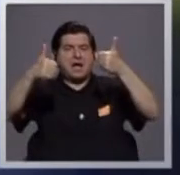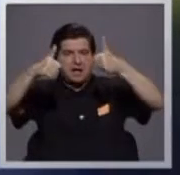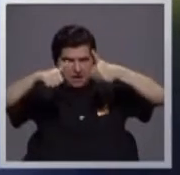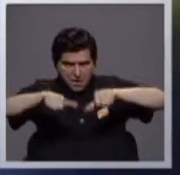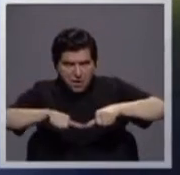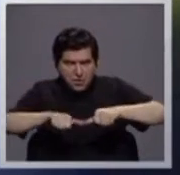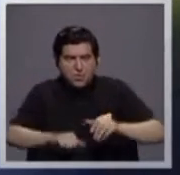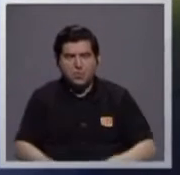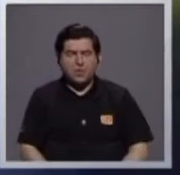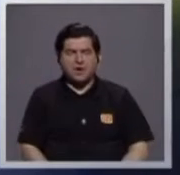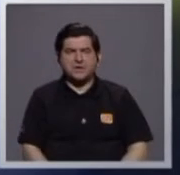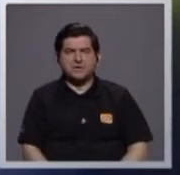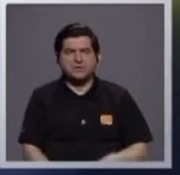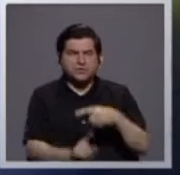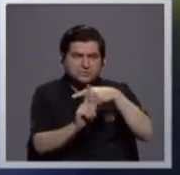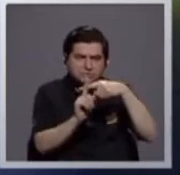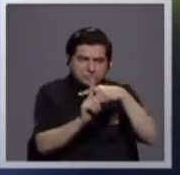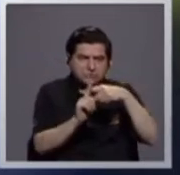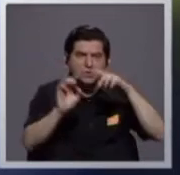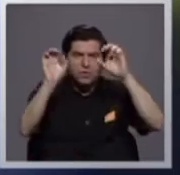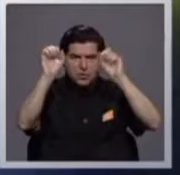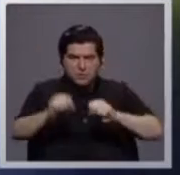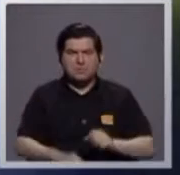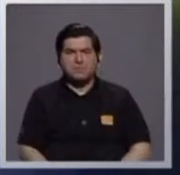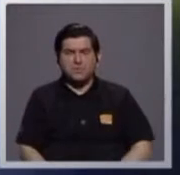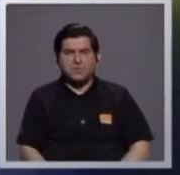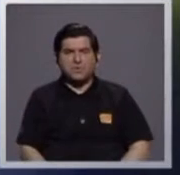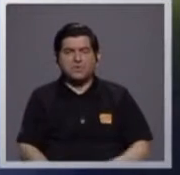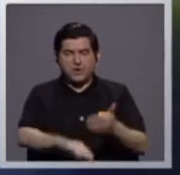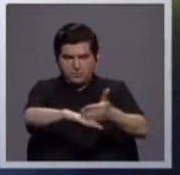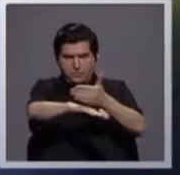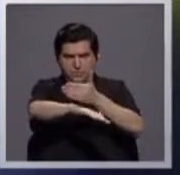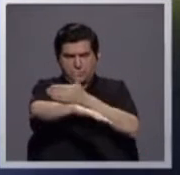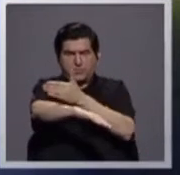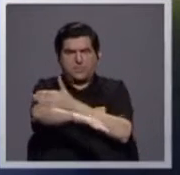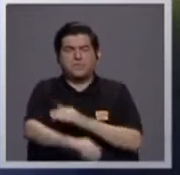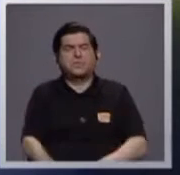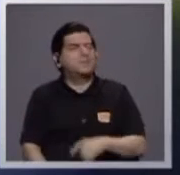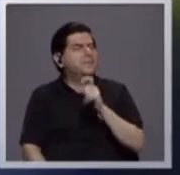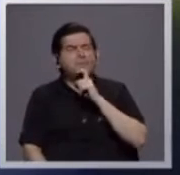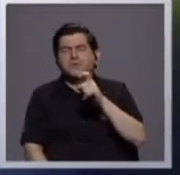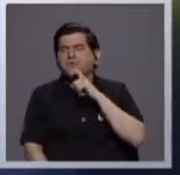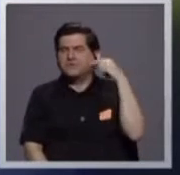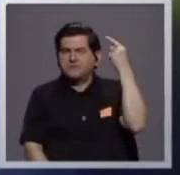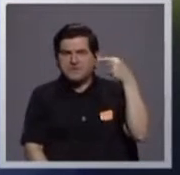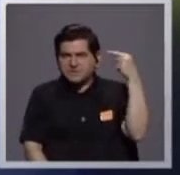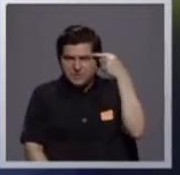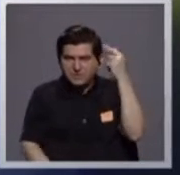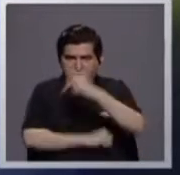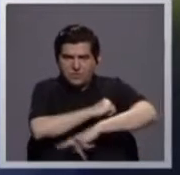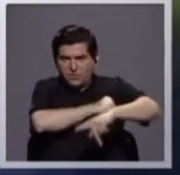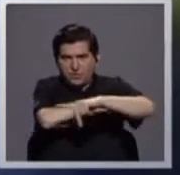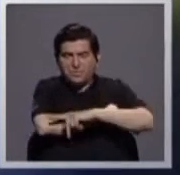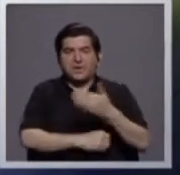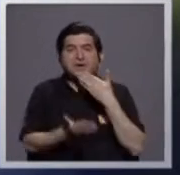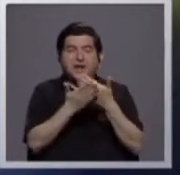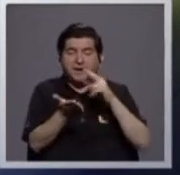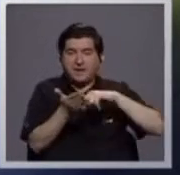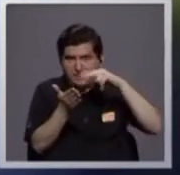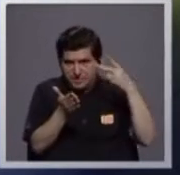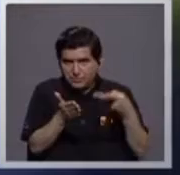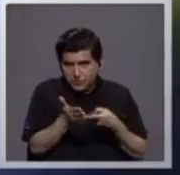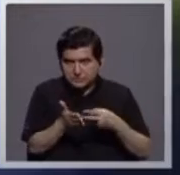acuerdos intermedios para poder dar pasos adelante. Va a ser muy difícil gobernar este país así, en el buen sentido de la